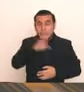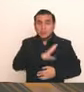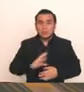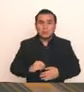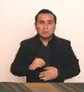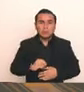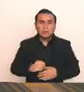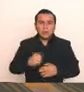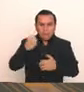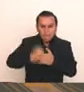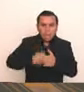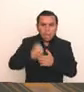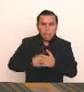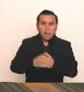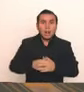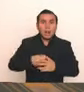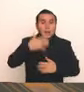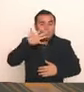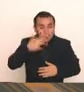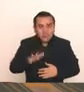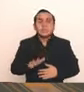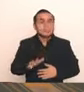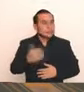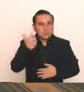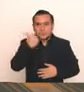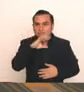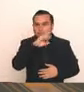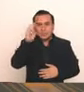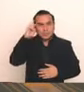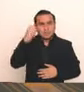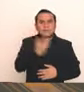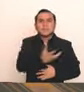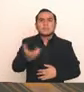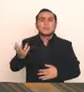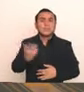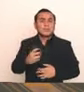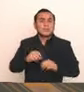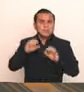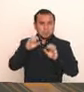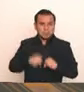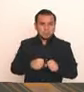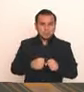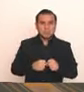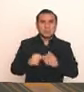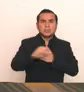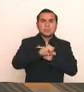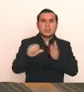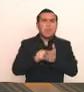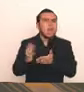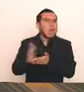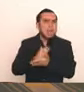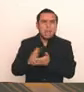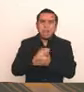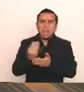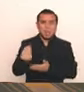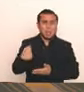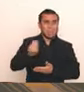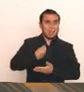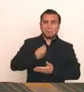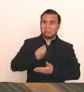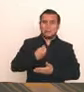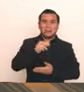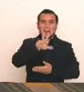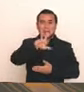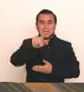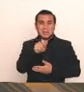centroamérica que más pruebas se ha realizado el fondo solidario tomamos en cuenta que no hemos recibido nada el ejemplar legislativa de esos tres mil millones se puede